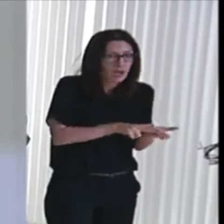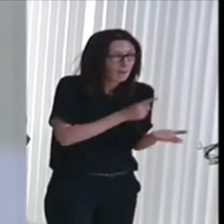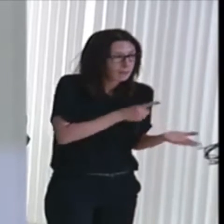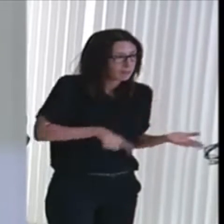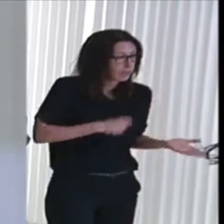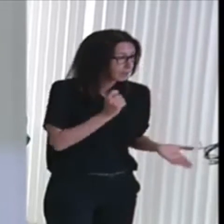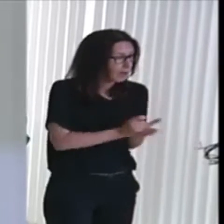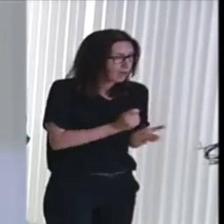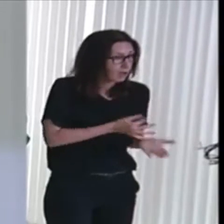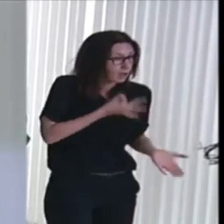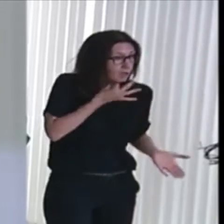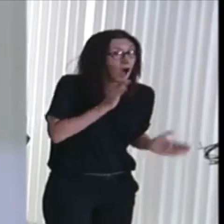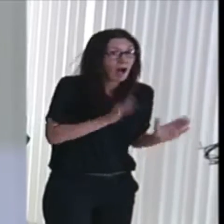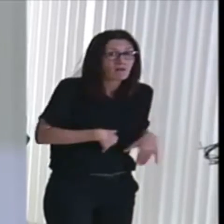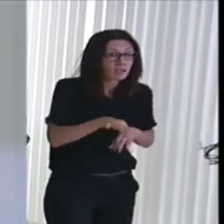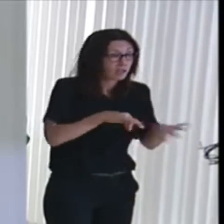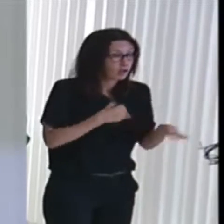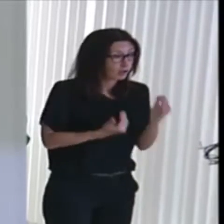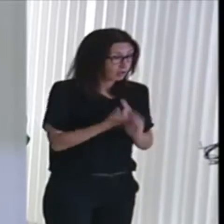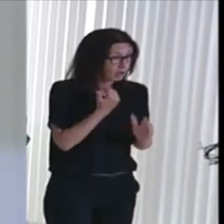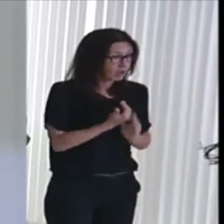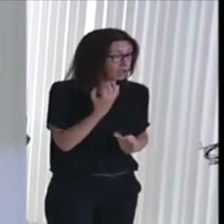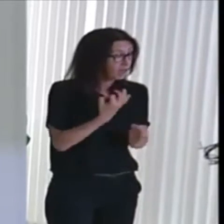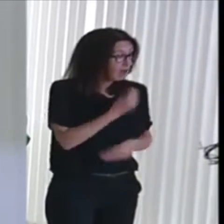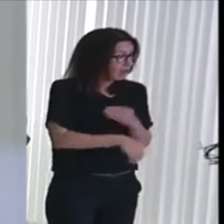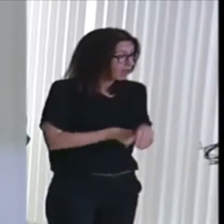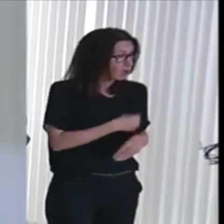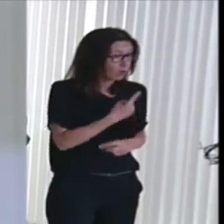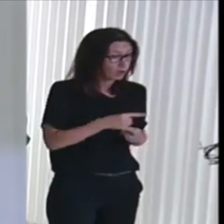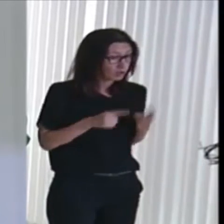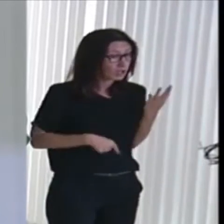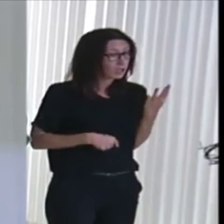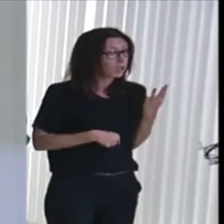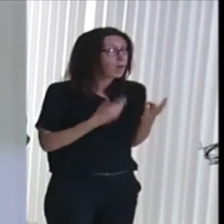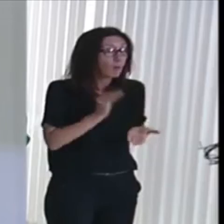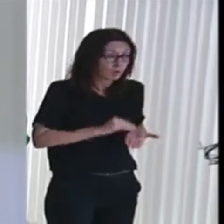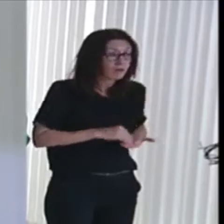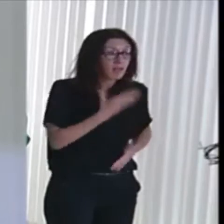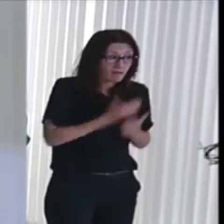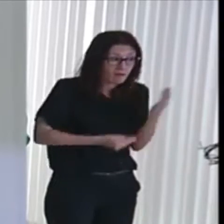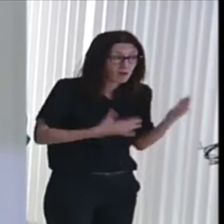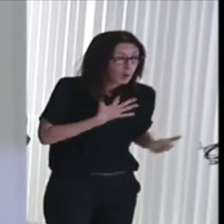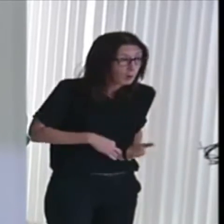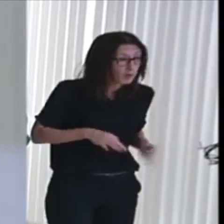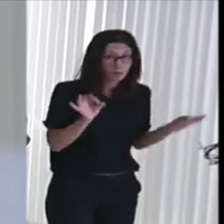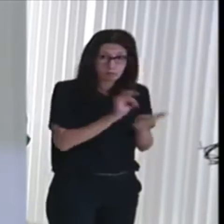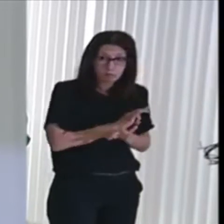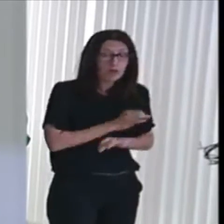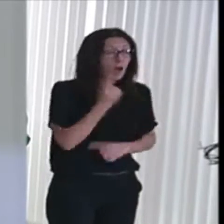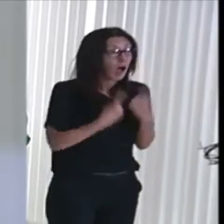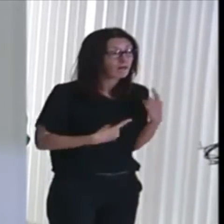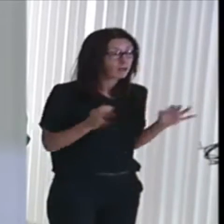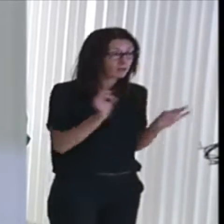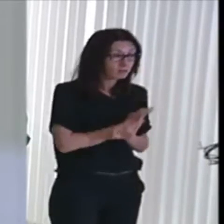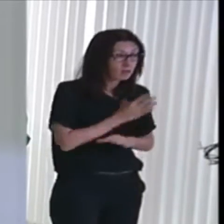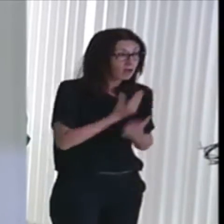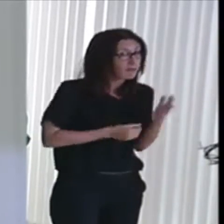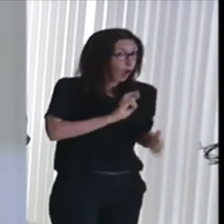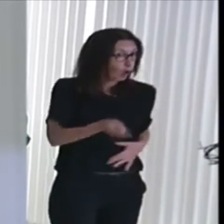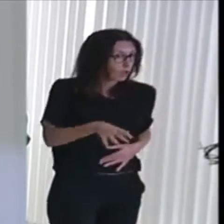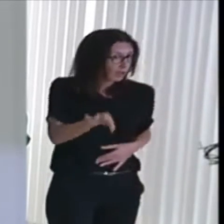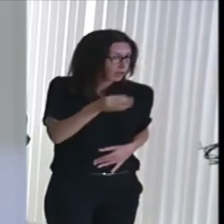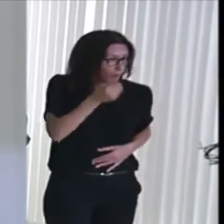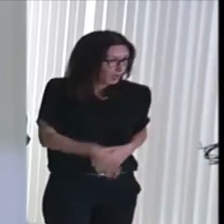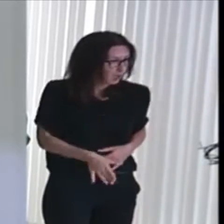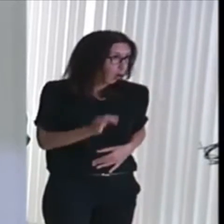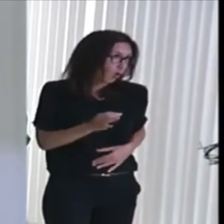que tus decisiones día a día tienes que tomar una, dos, tres, te equivocas, a veces te equivocas y a veces no te equivocas, o no te